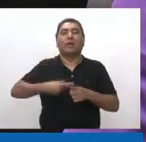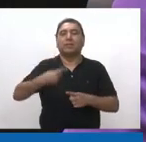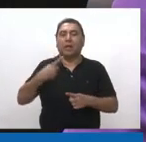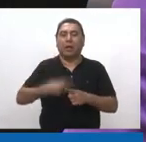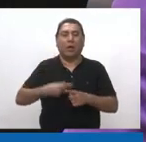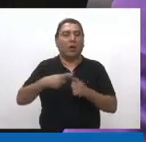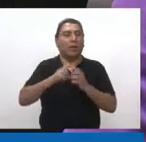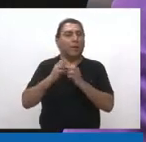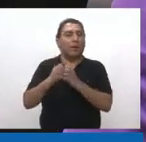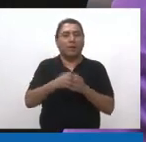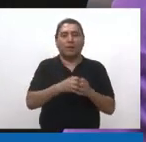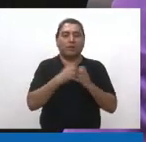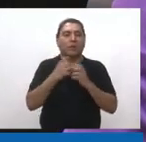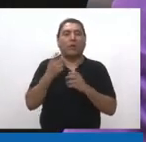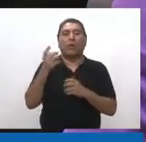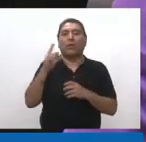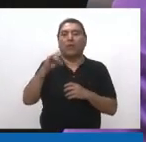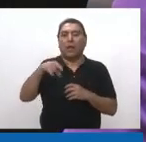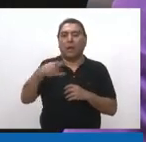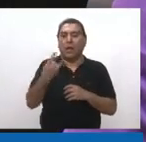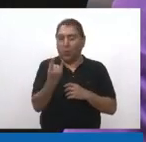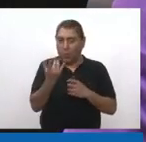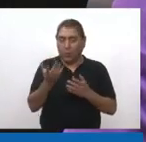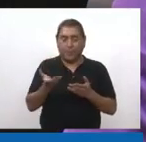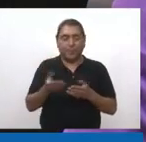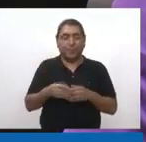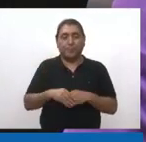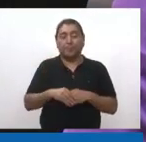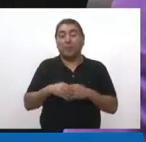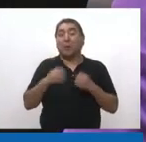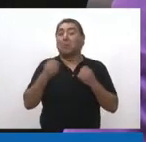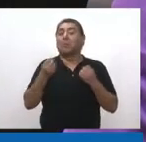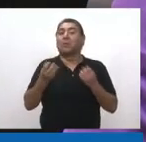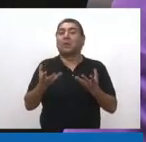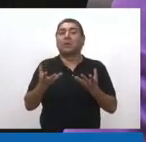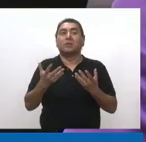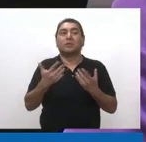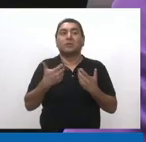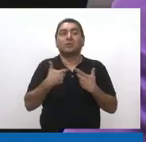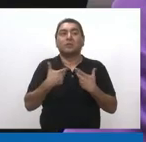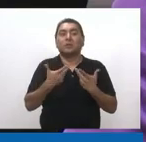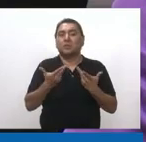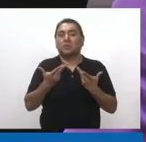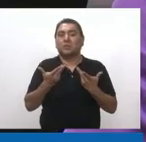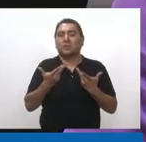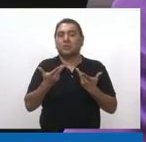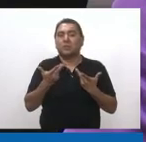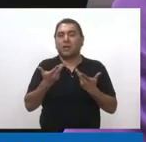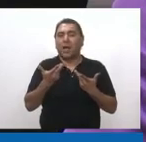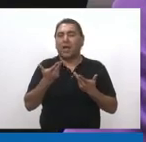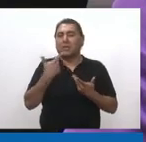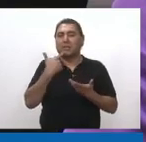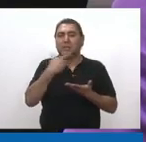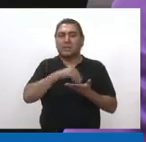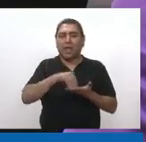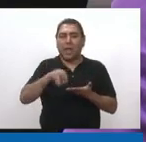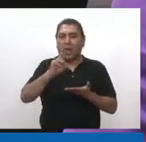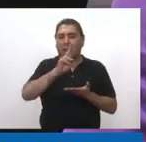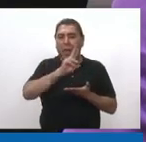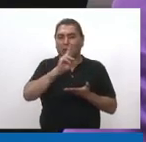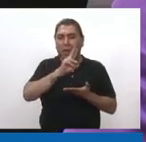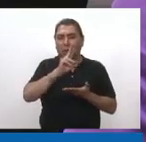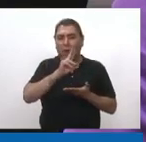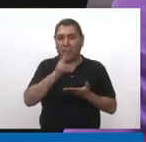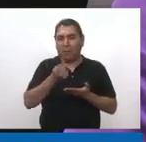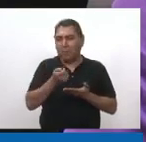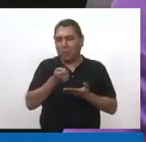necesidad y urgencia, porque además he sido, creo, una de las pocas senadoras, sino la única, que ha pedido